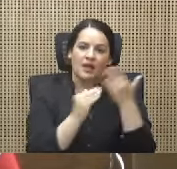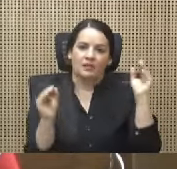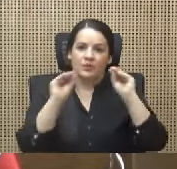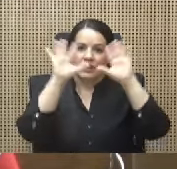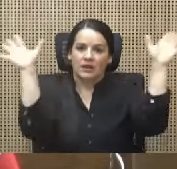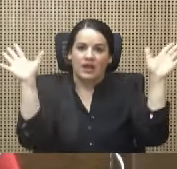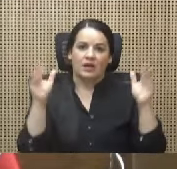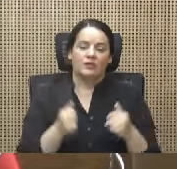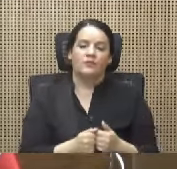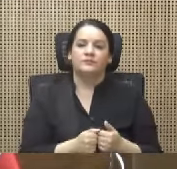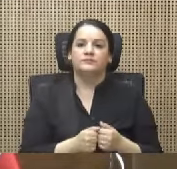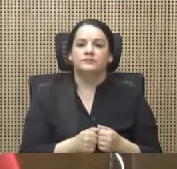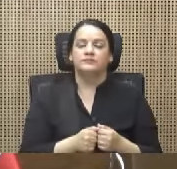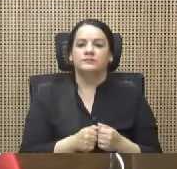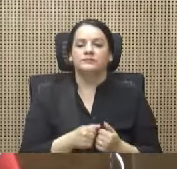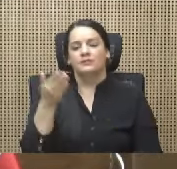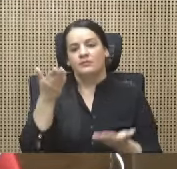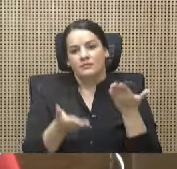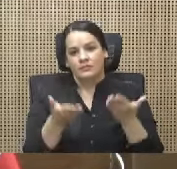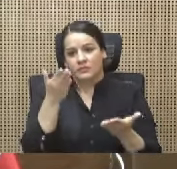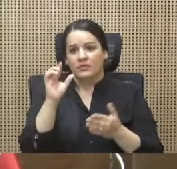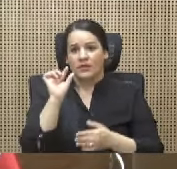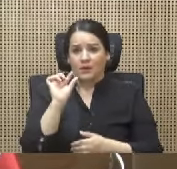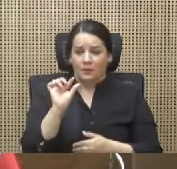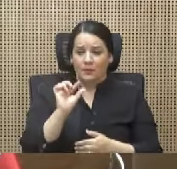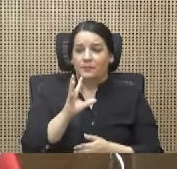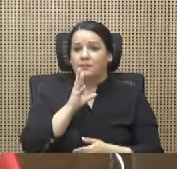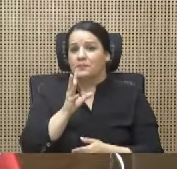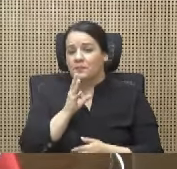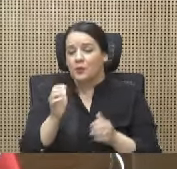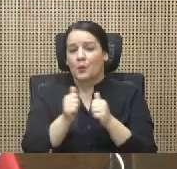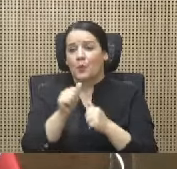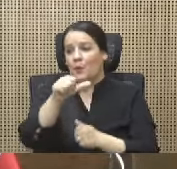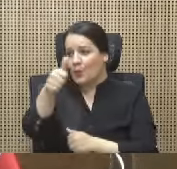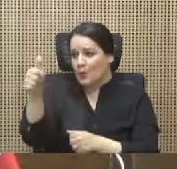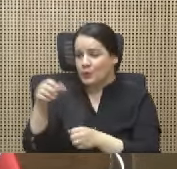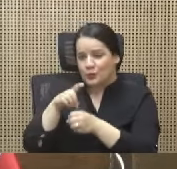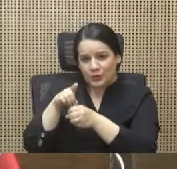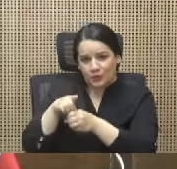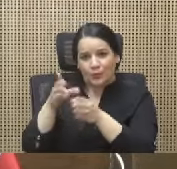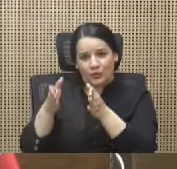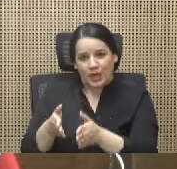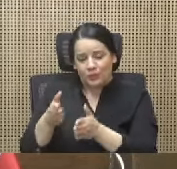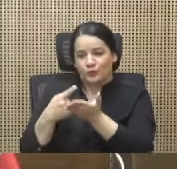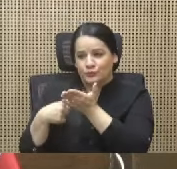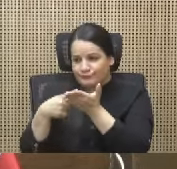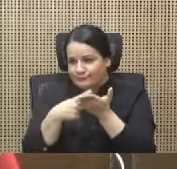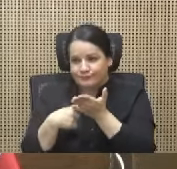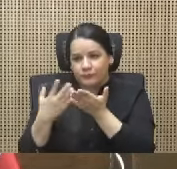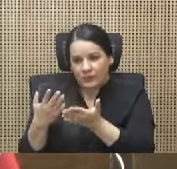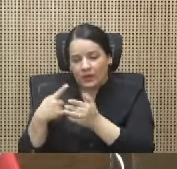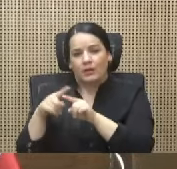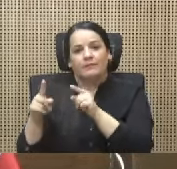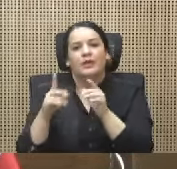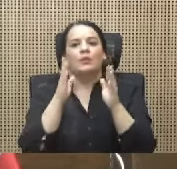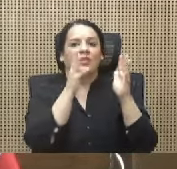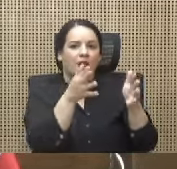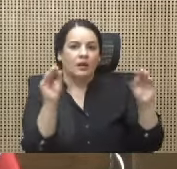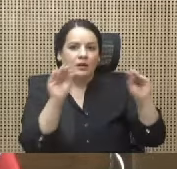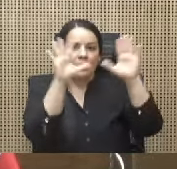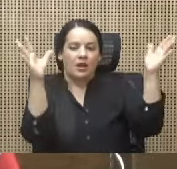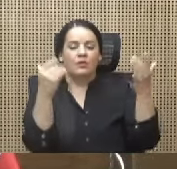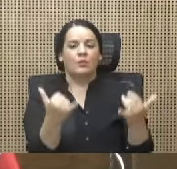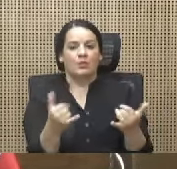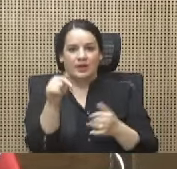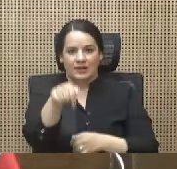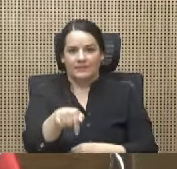y tal vez, bueno, ahorita lo conversaba con otros diputados, pero sí dejarlo claro aquí. Yo les